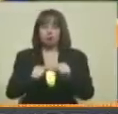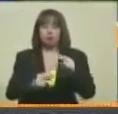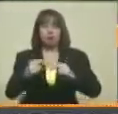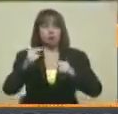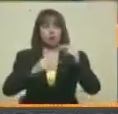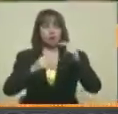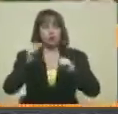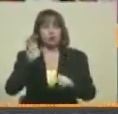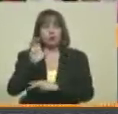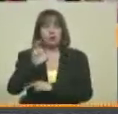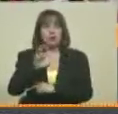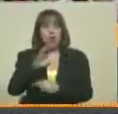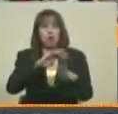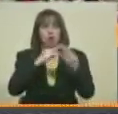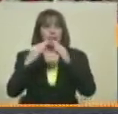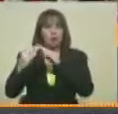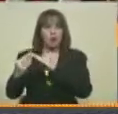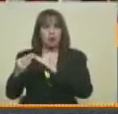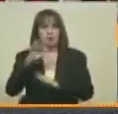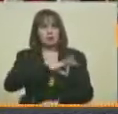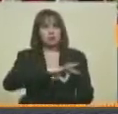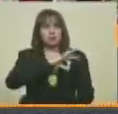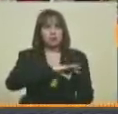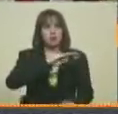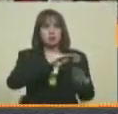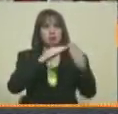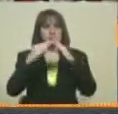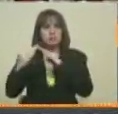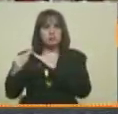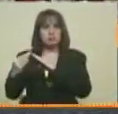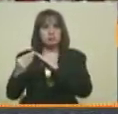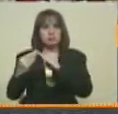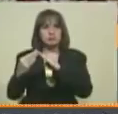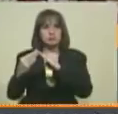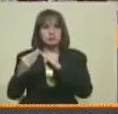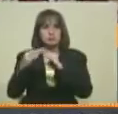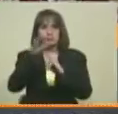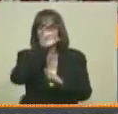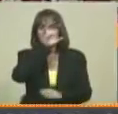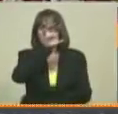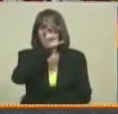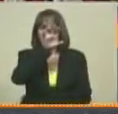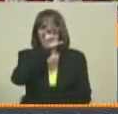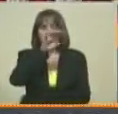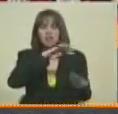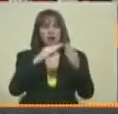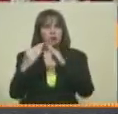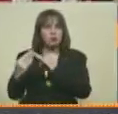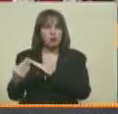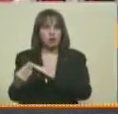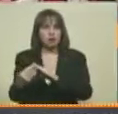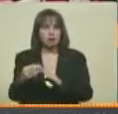comunal, la sociedad comunera, la patria comunal.